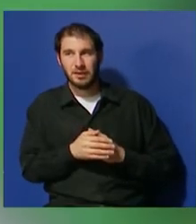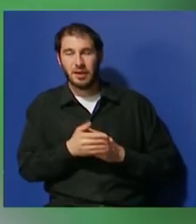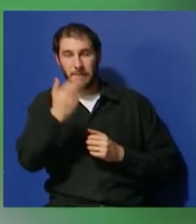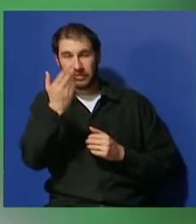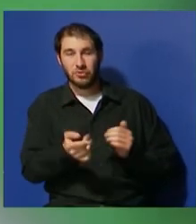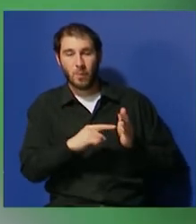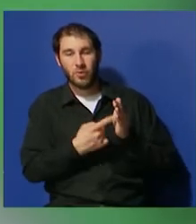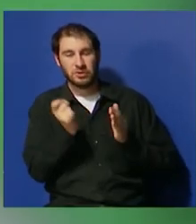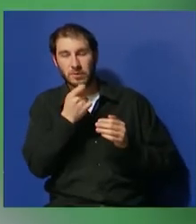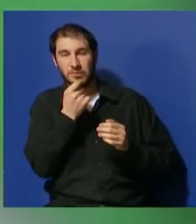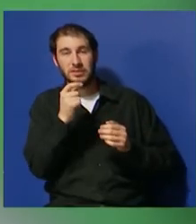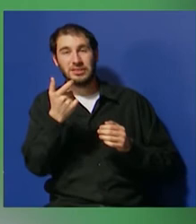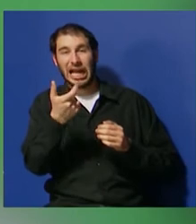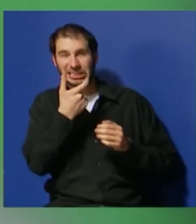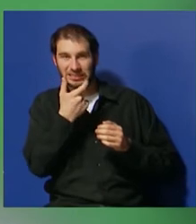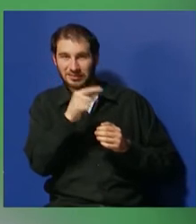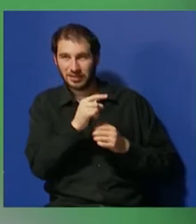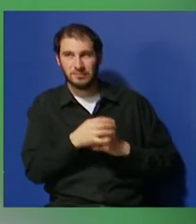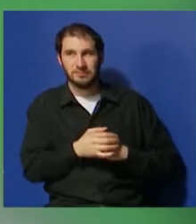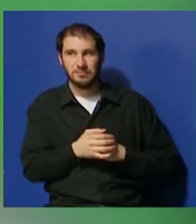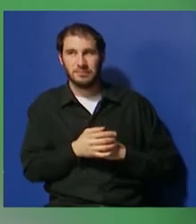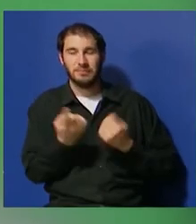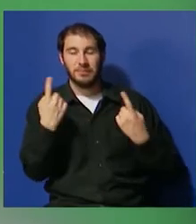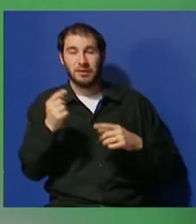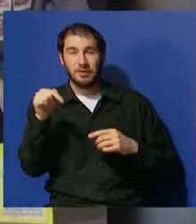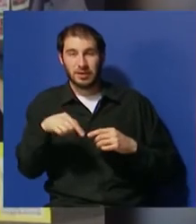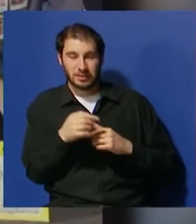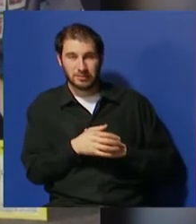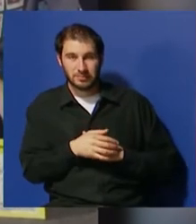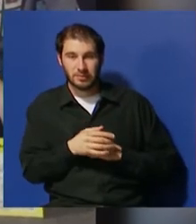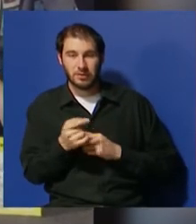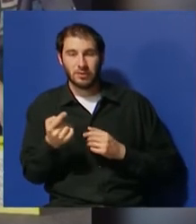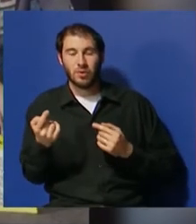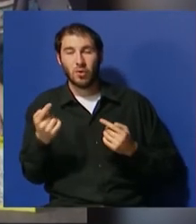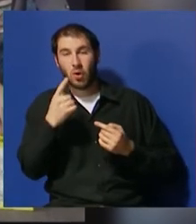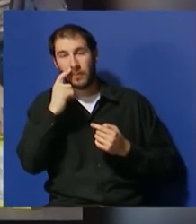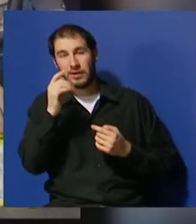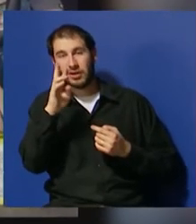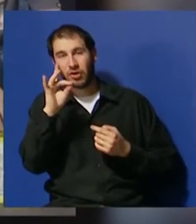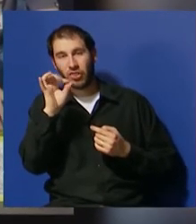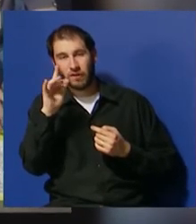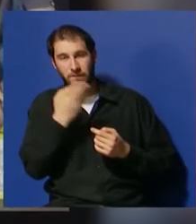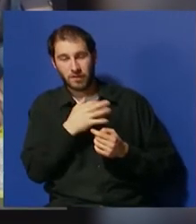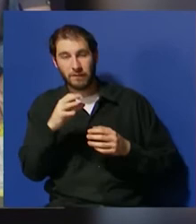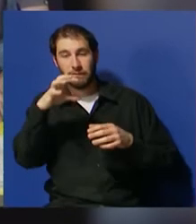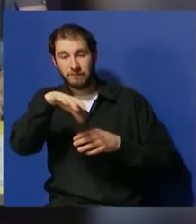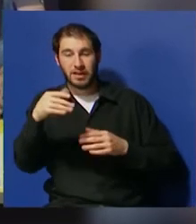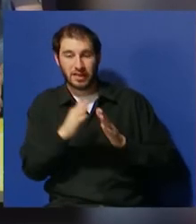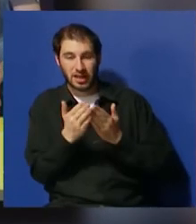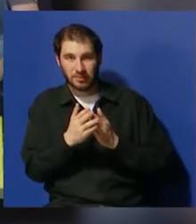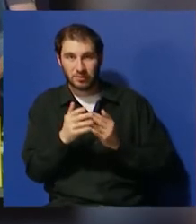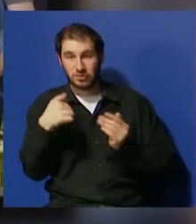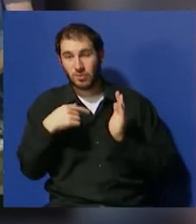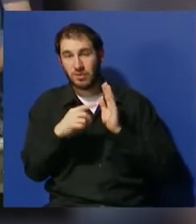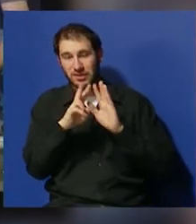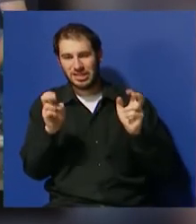de Buenos Aires le podés decir la galleta, pero me pasó, por ejemplo, que nos cruzamos con Rodolfo Bracelis en la Feria del Libro, y cuando le